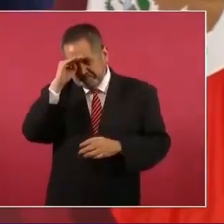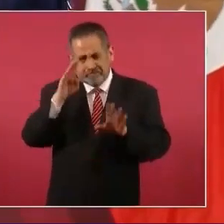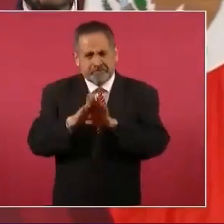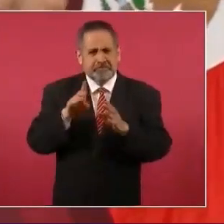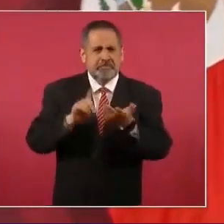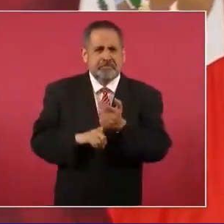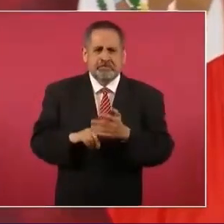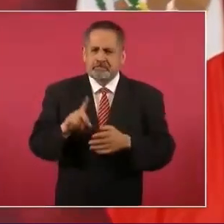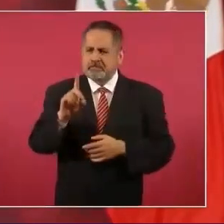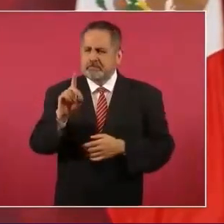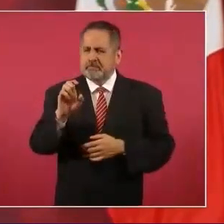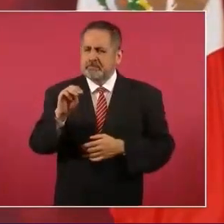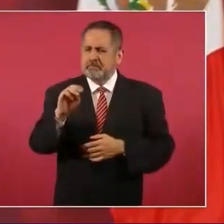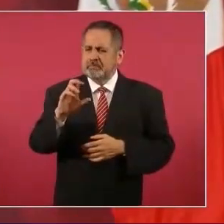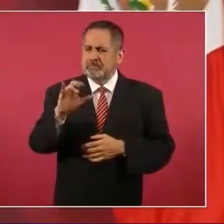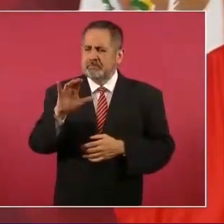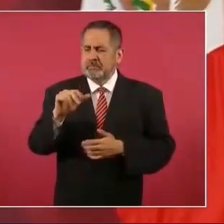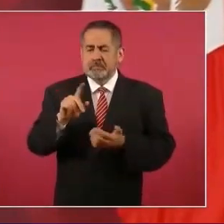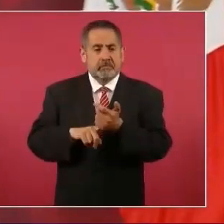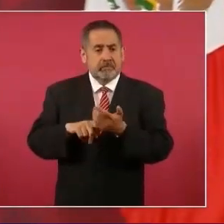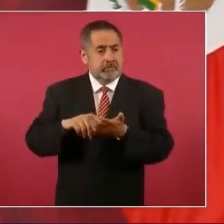sobre la democracia,